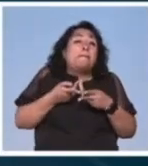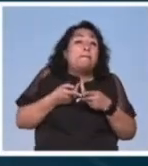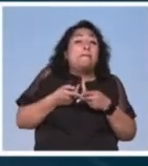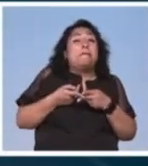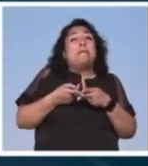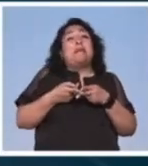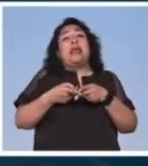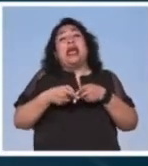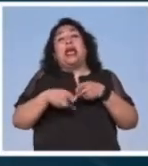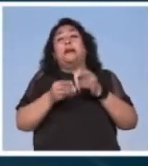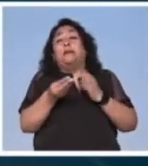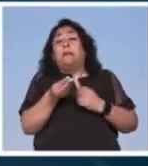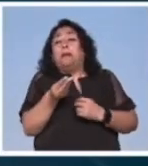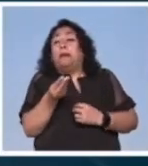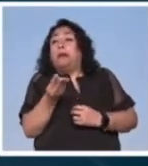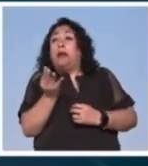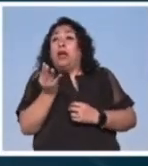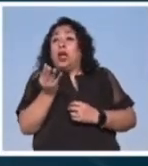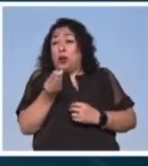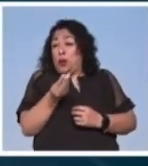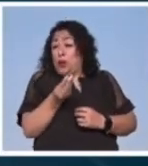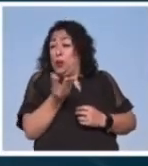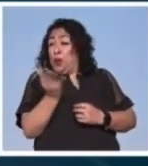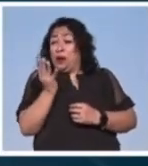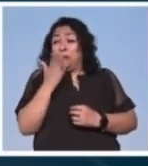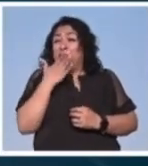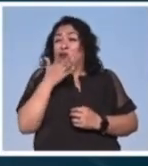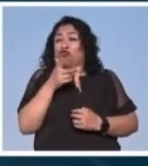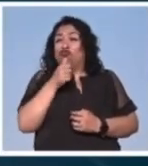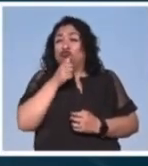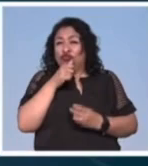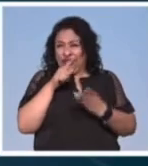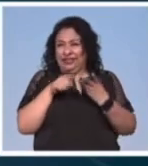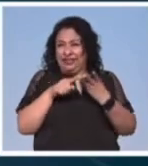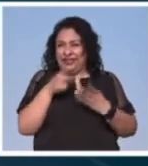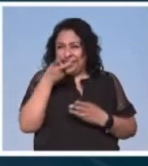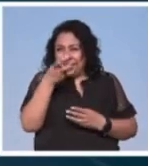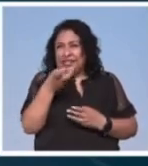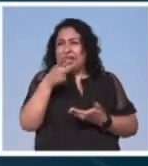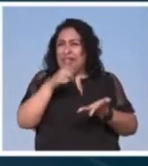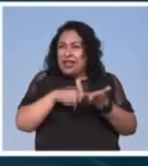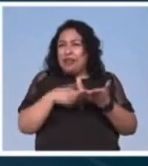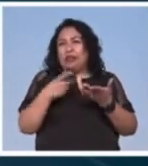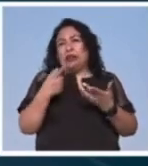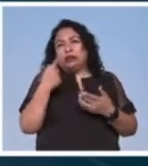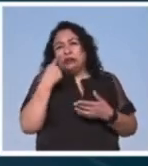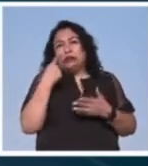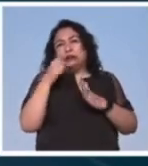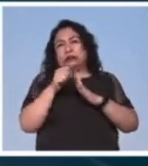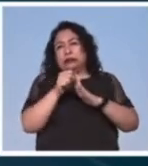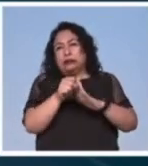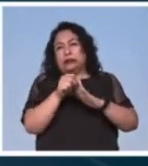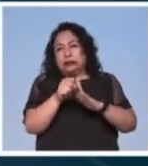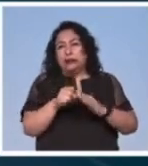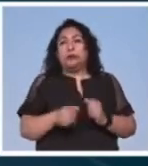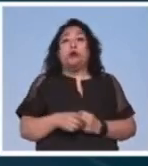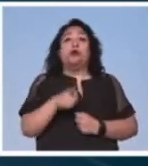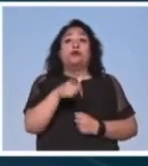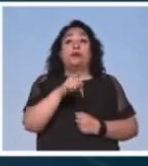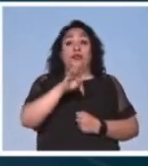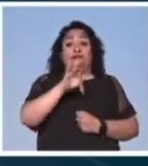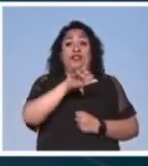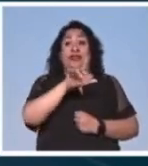que apenas está llegando y nunca alcanza a llegar, ¿no? Entonces es parte está lleno de ese tipo de simbolismo. Juan